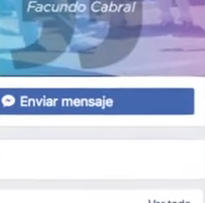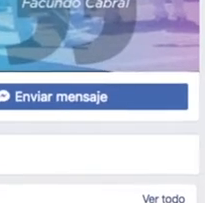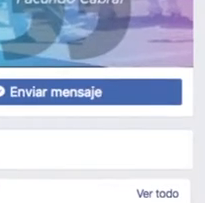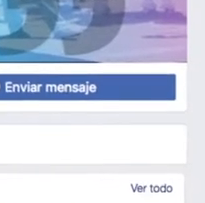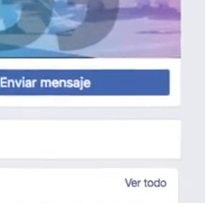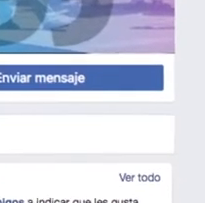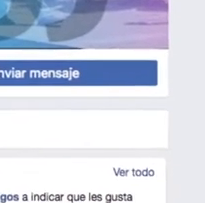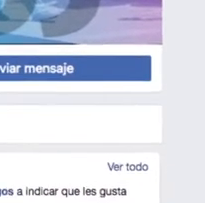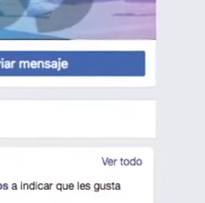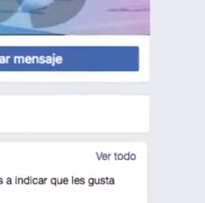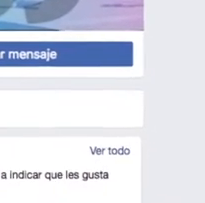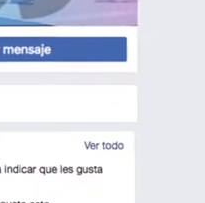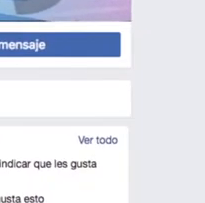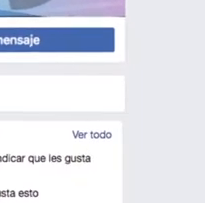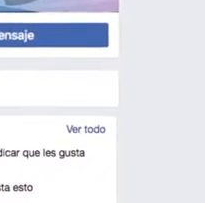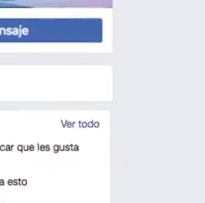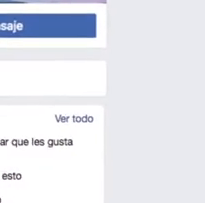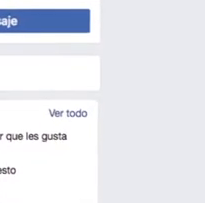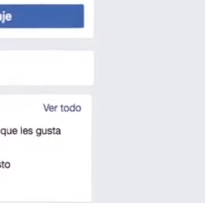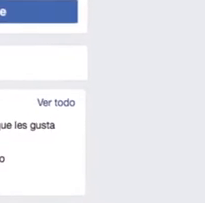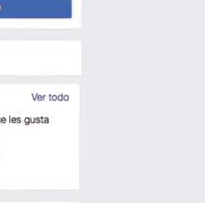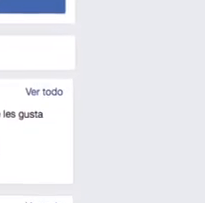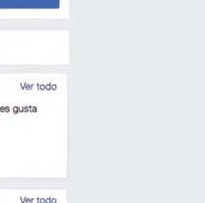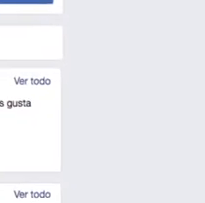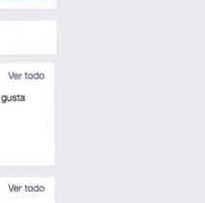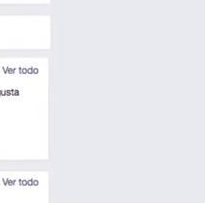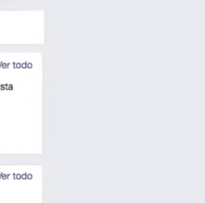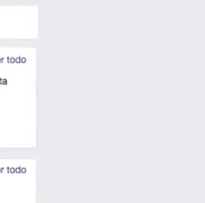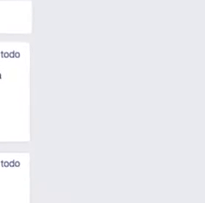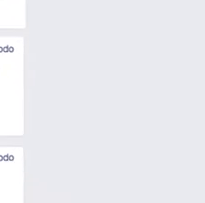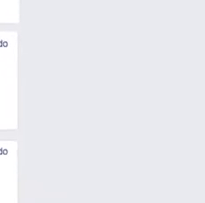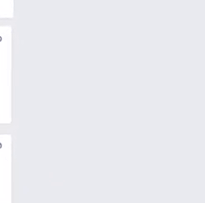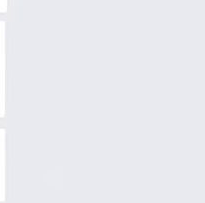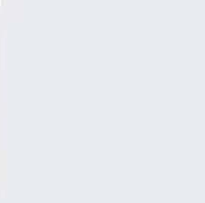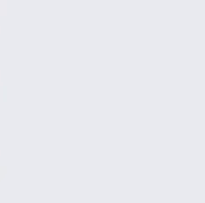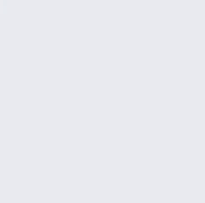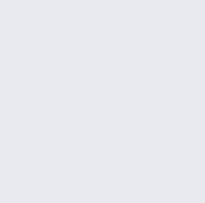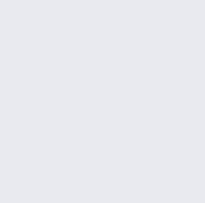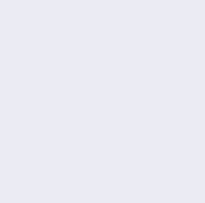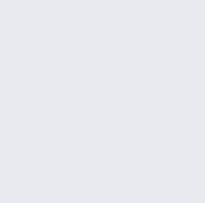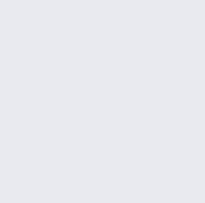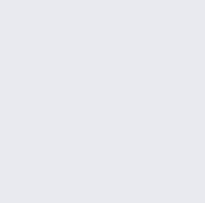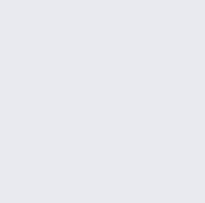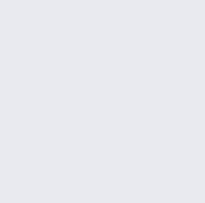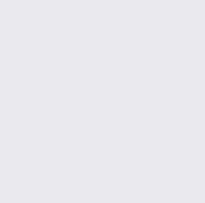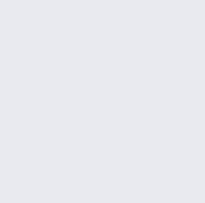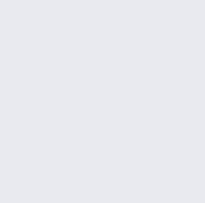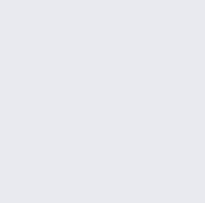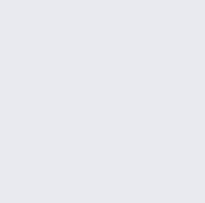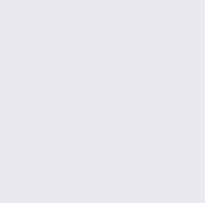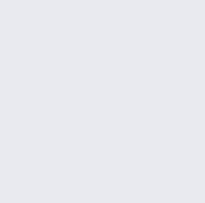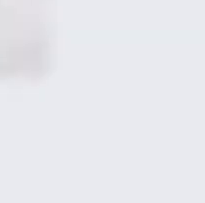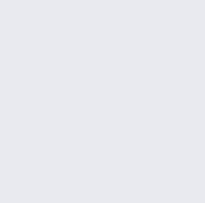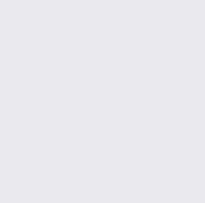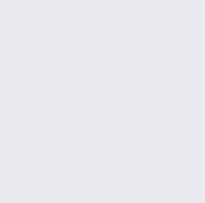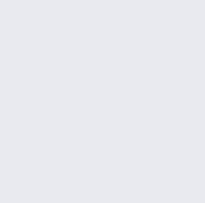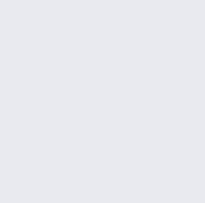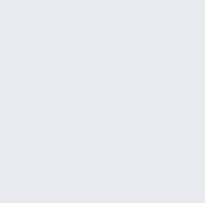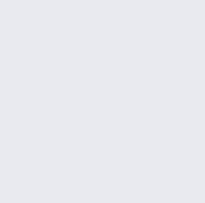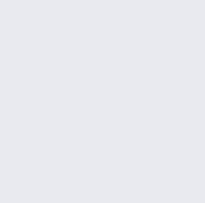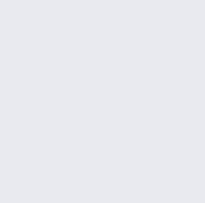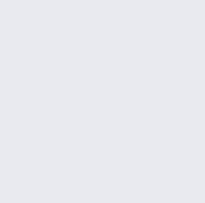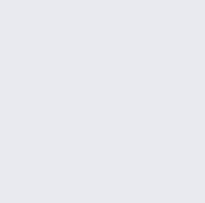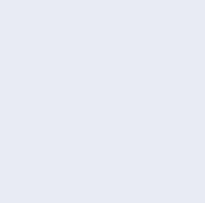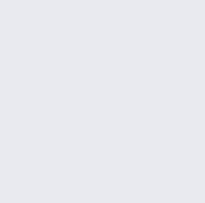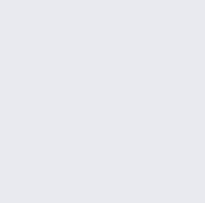conforman exclusivamente, perdón, y de qué se trata este? Bueno, primero que todo, muchísimas gracias por la invitación. Acción Respeto